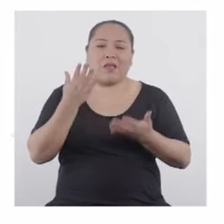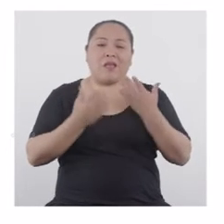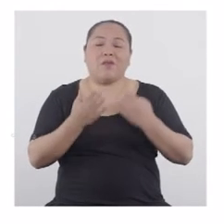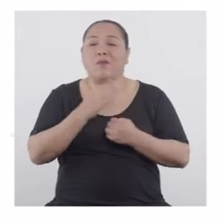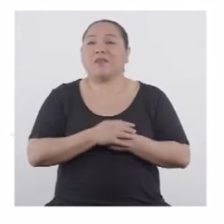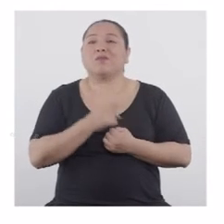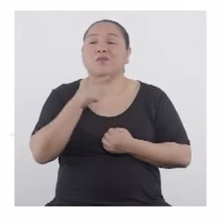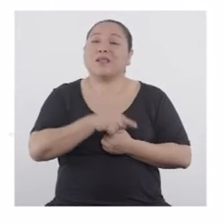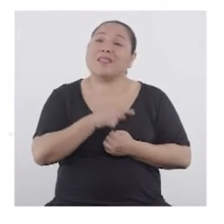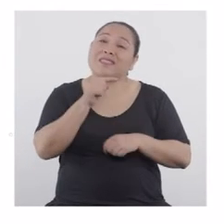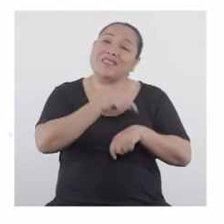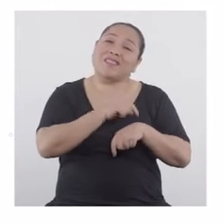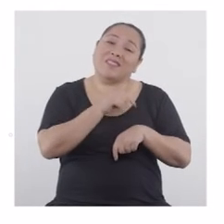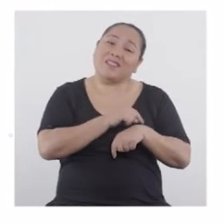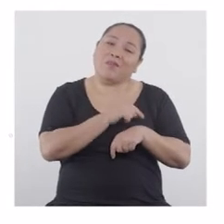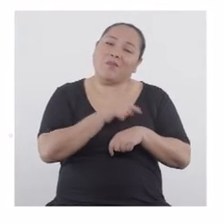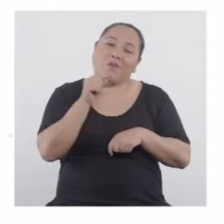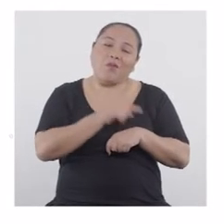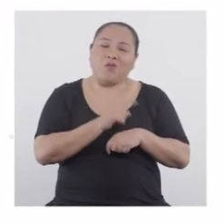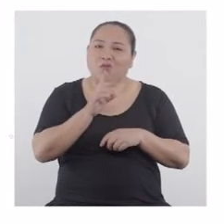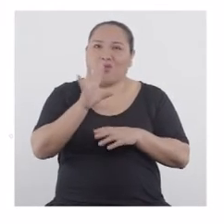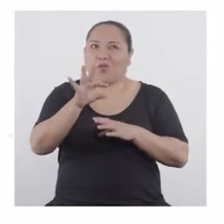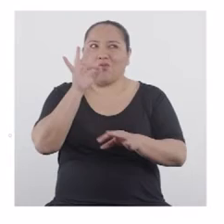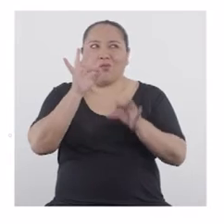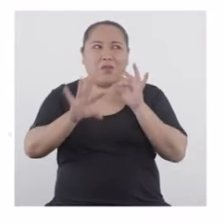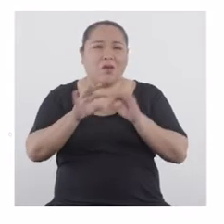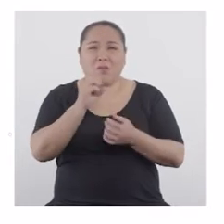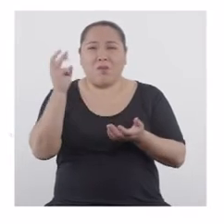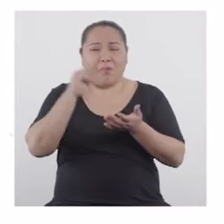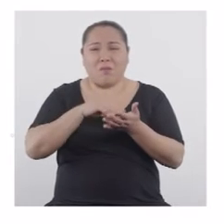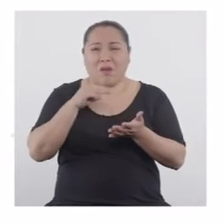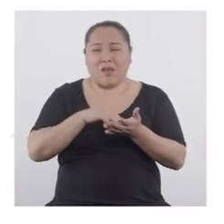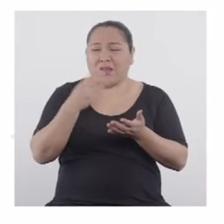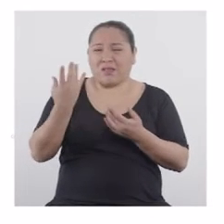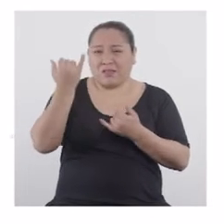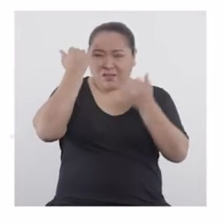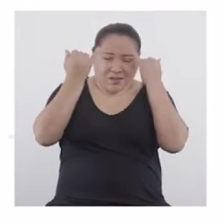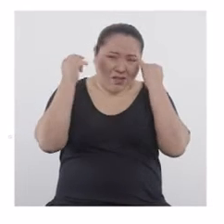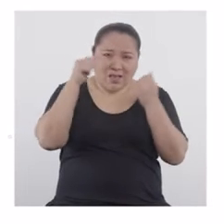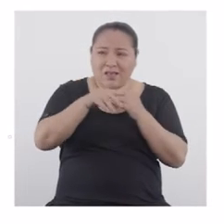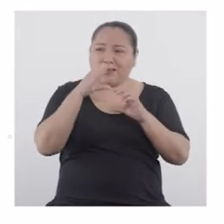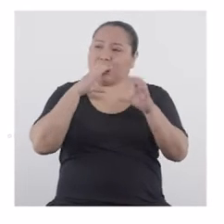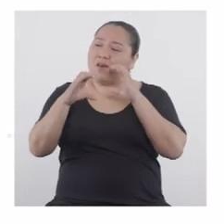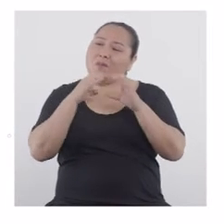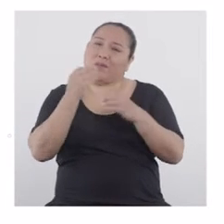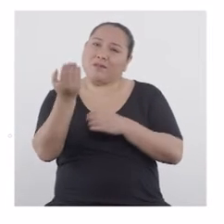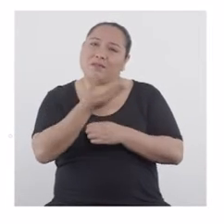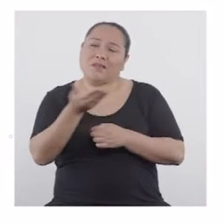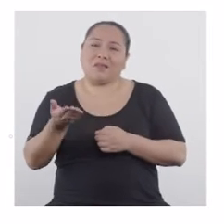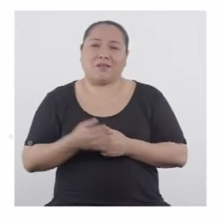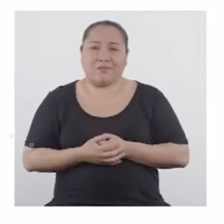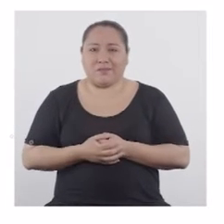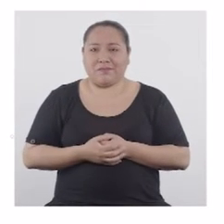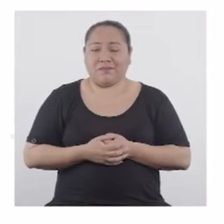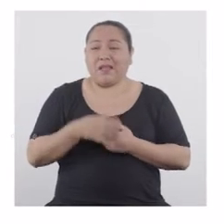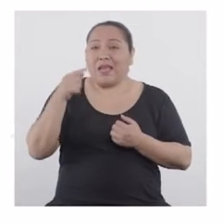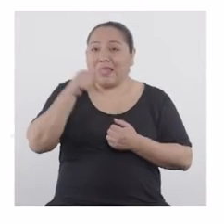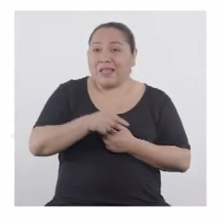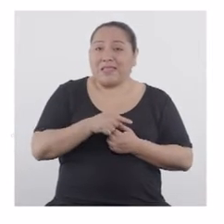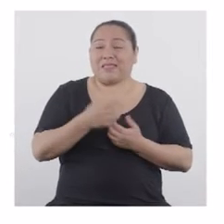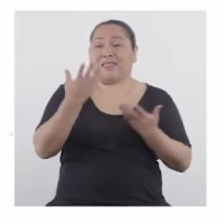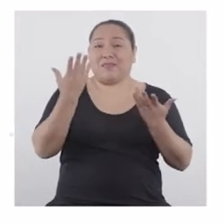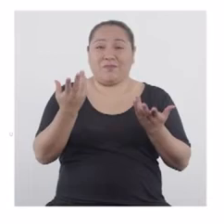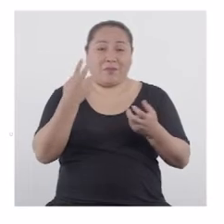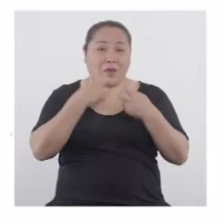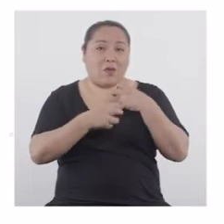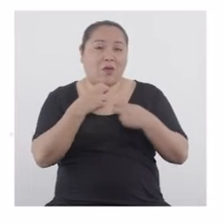puede suceder porque en ese momento no conseguimos extraer más jugo respecto a la conversación que se está produciendo. En